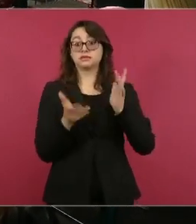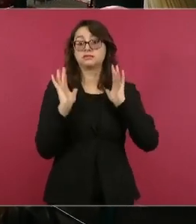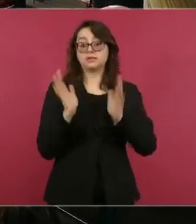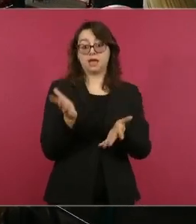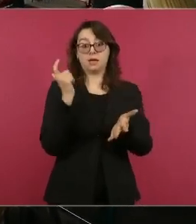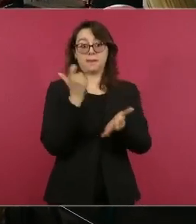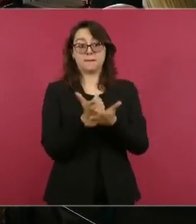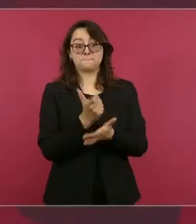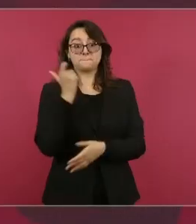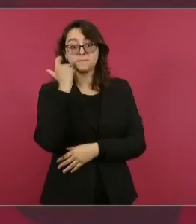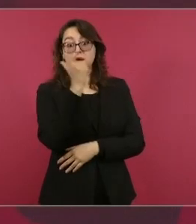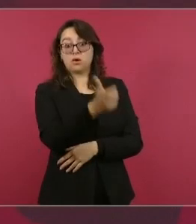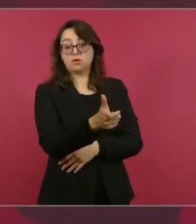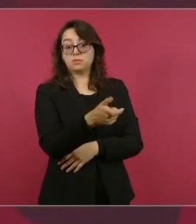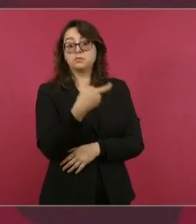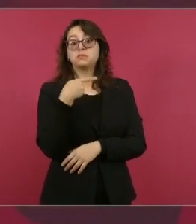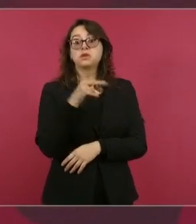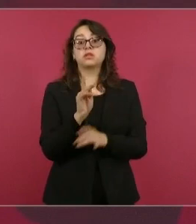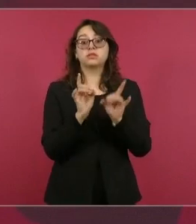abogado